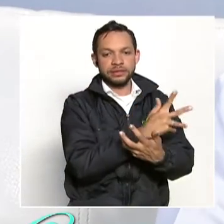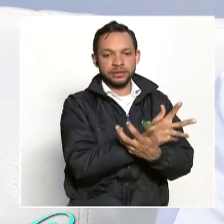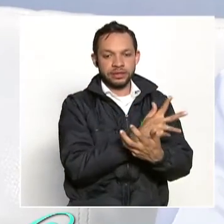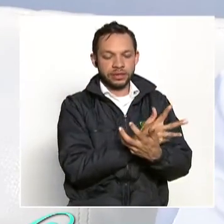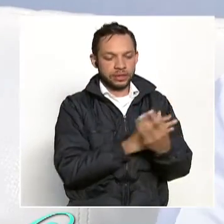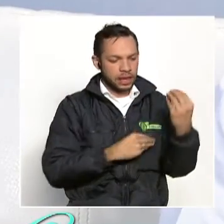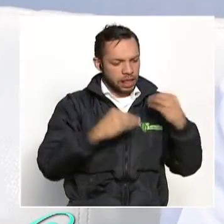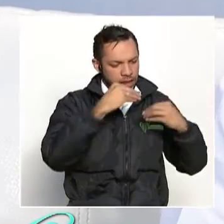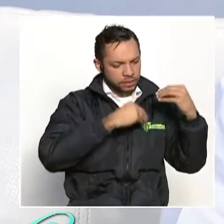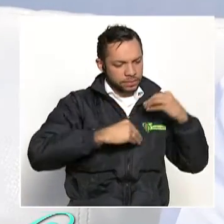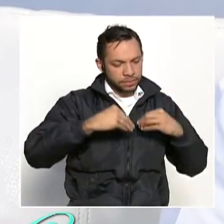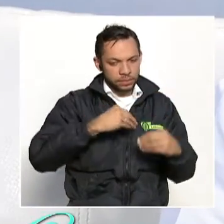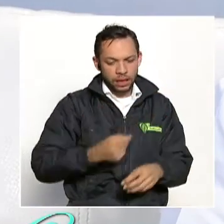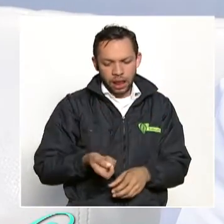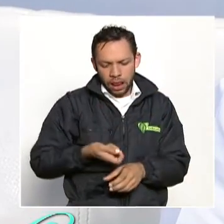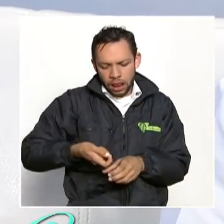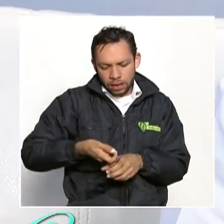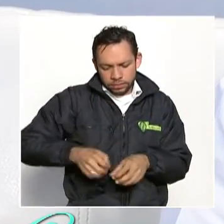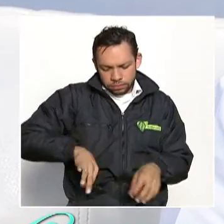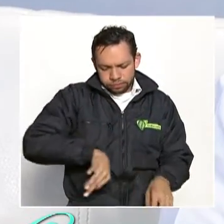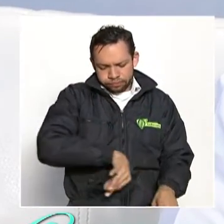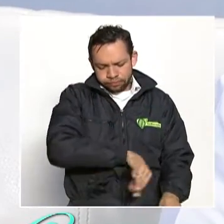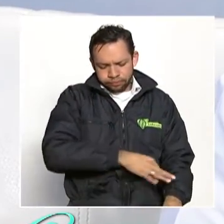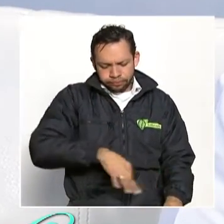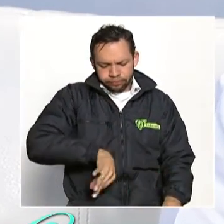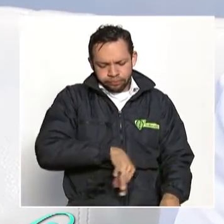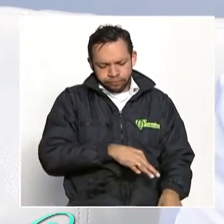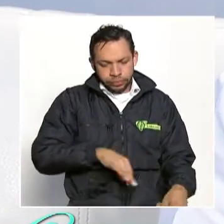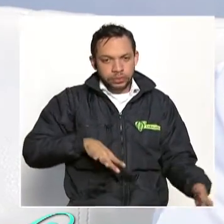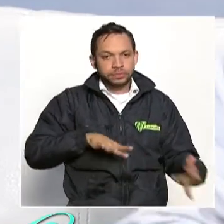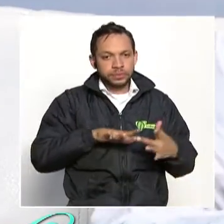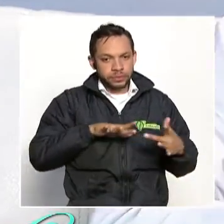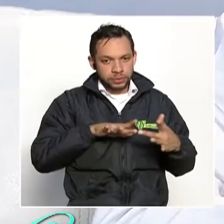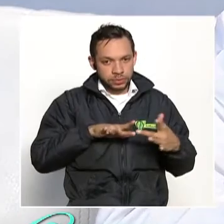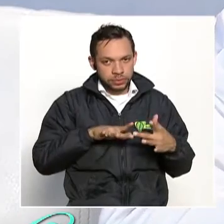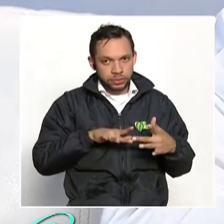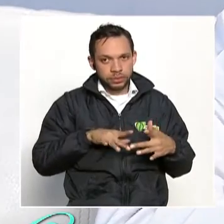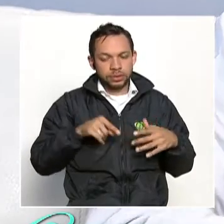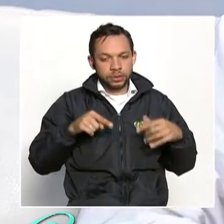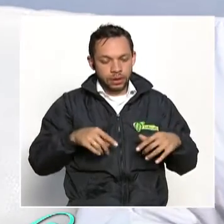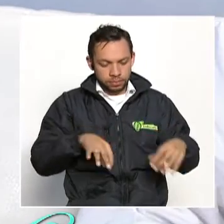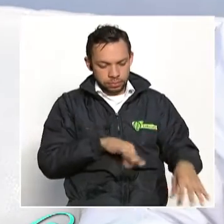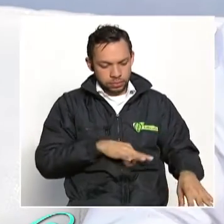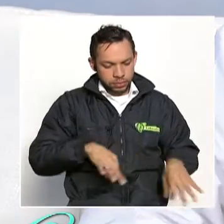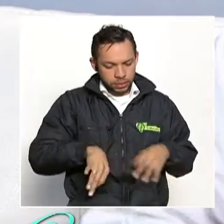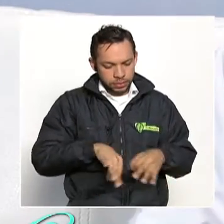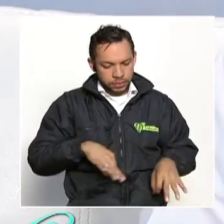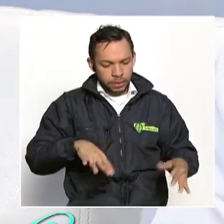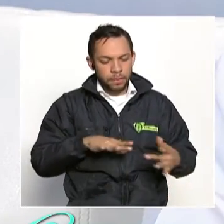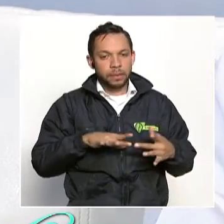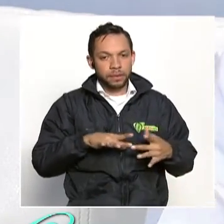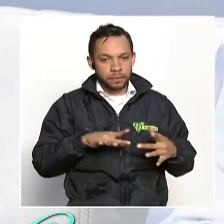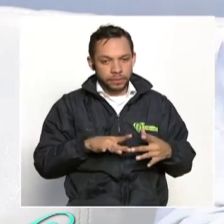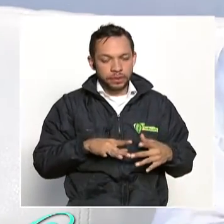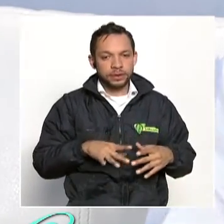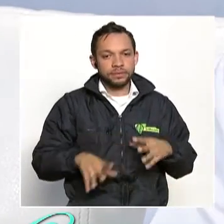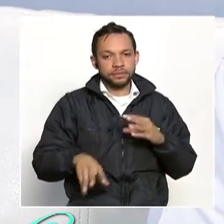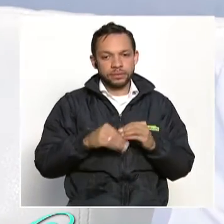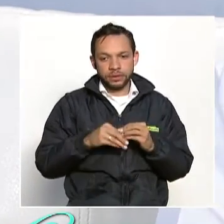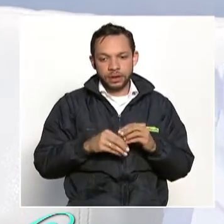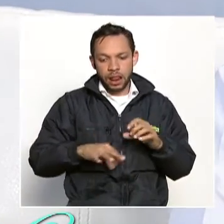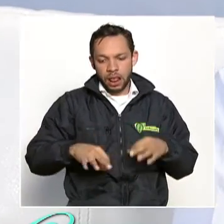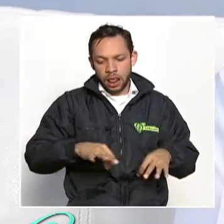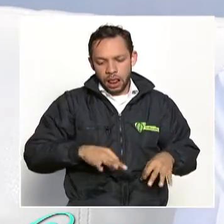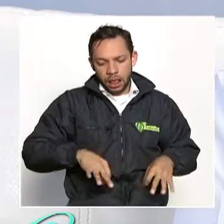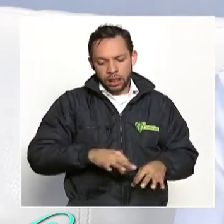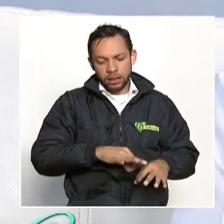Biomédicas, Microbiota y Salud Humana. Ya saben que es microbiota, es todo lo de la flora intestinal y bacterias